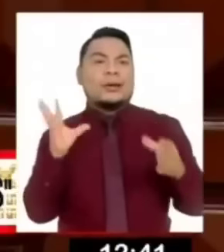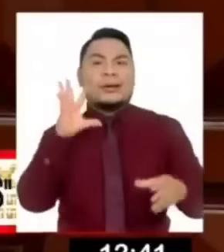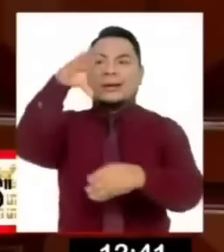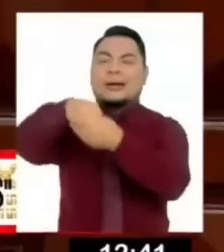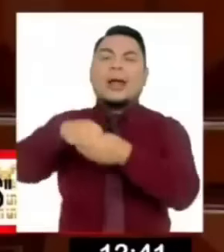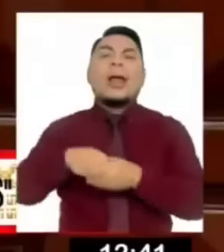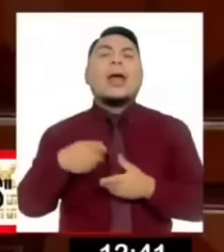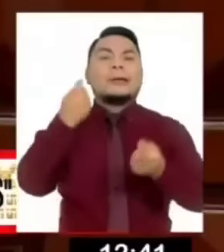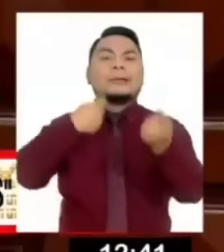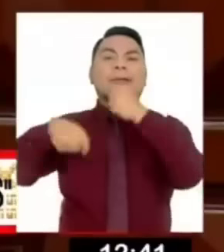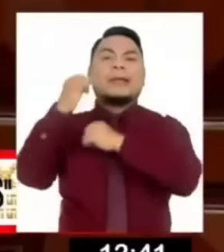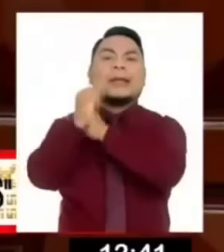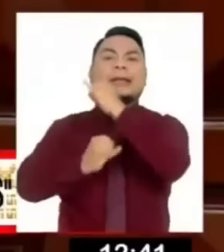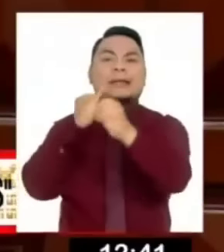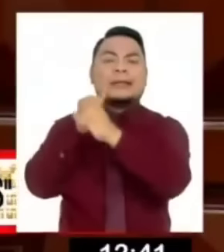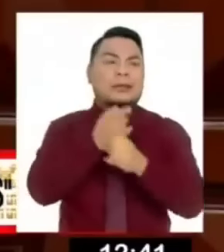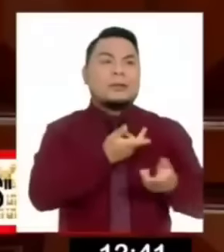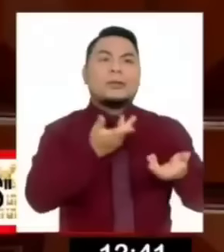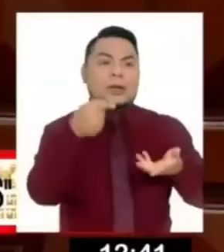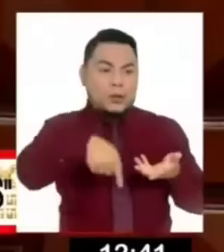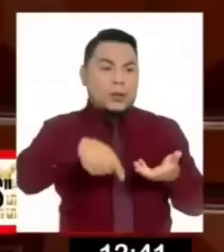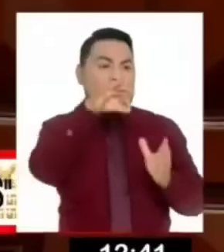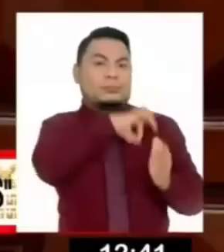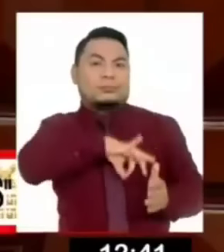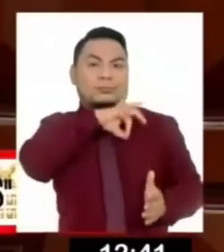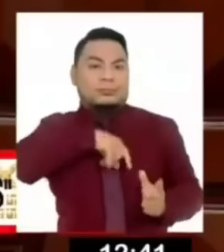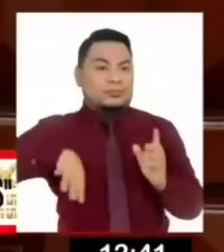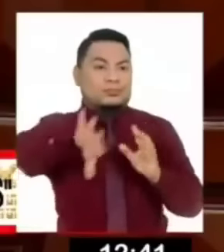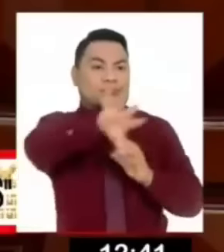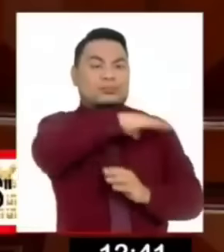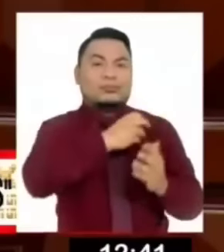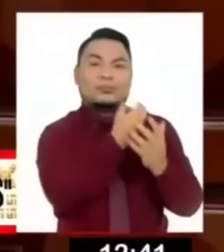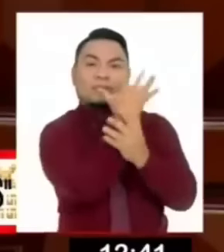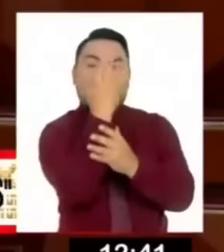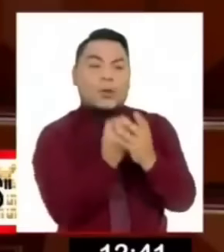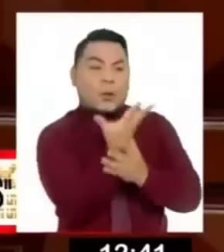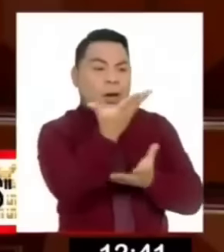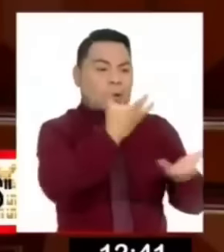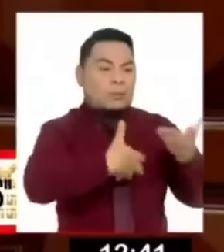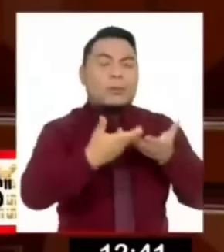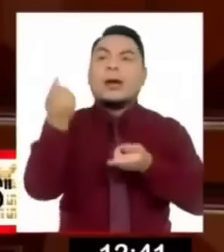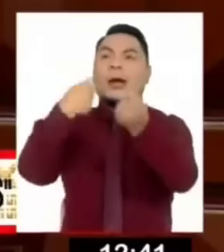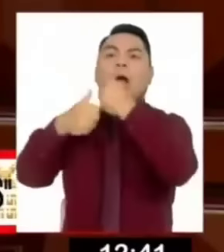internacionales. Aprovecharemos nuestra biodiversidad para el desarrollo productivo